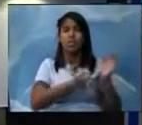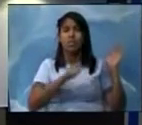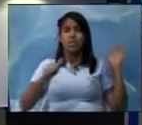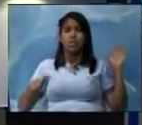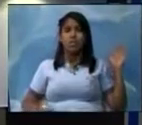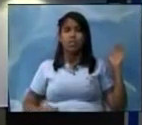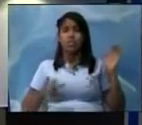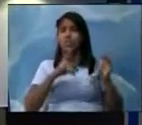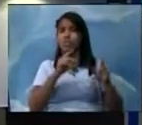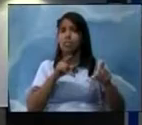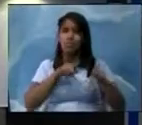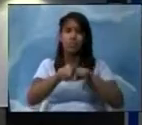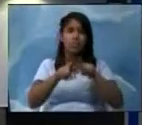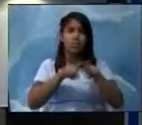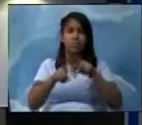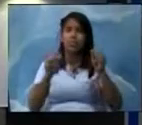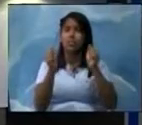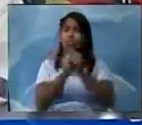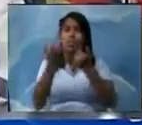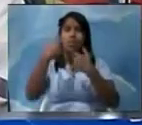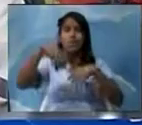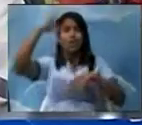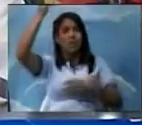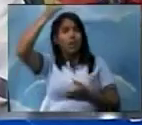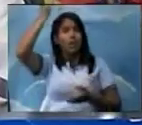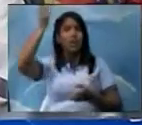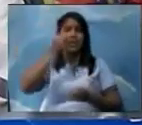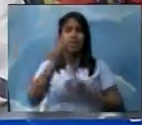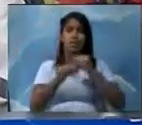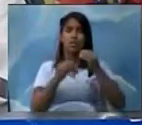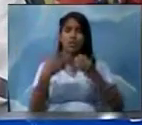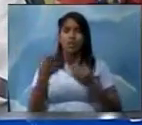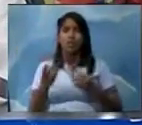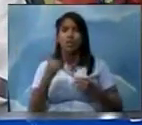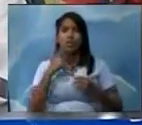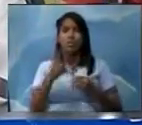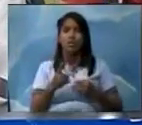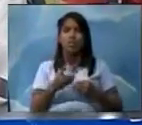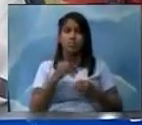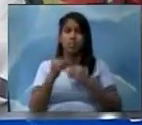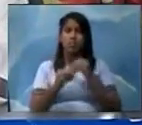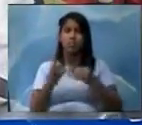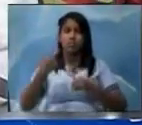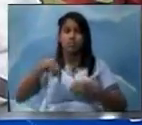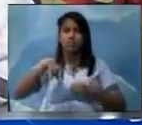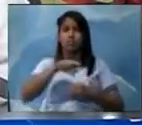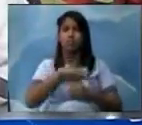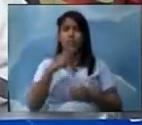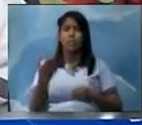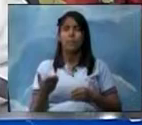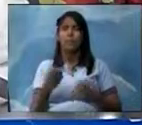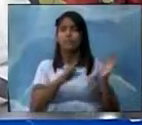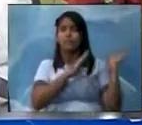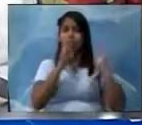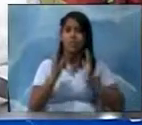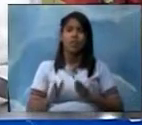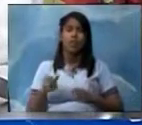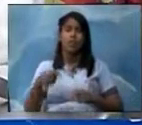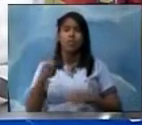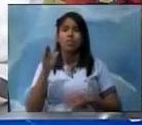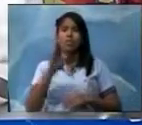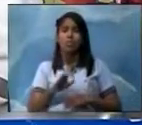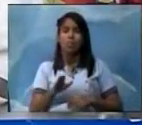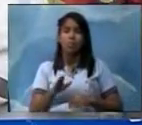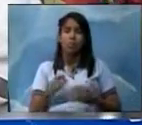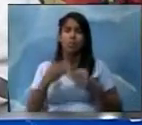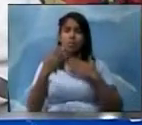señor no discutió con el rey él hizo lo que debemos hacer nosotros los creyentes cuando